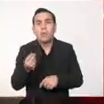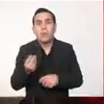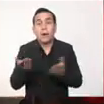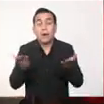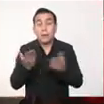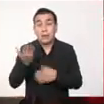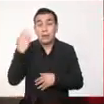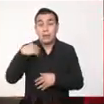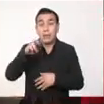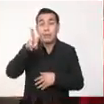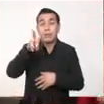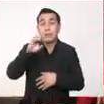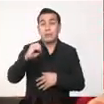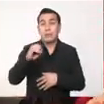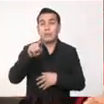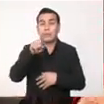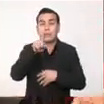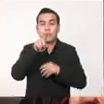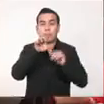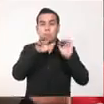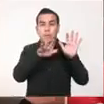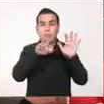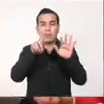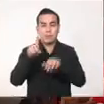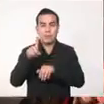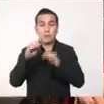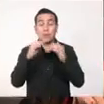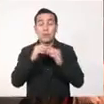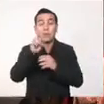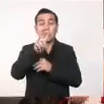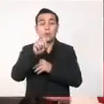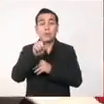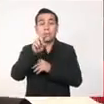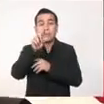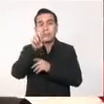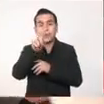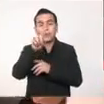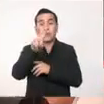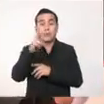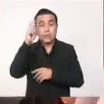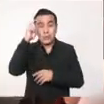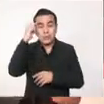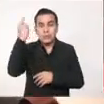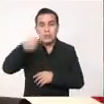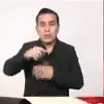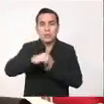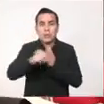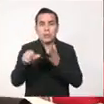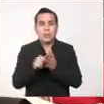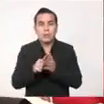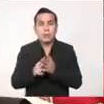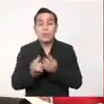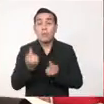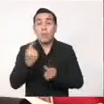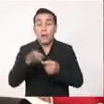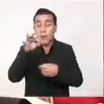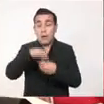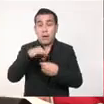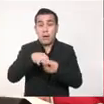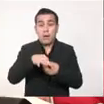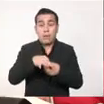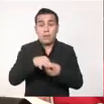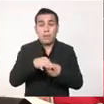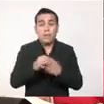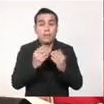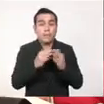hizo en el año 2011 y 12, cuando ordenó a la Asamblea que legislara el voto cruzado. Y dijo la